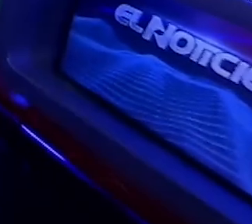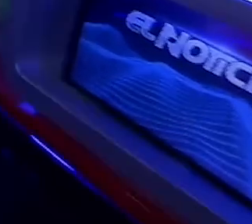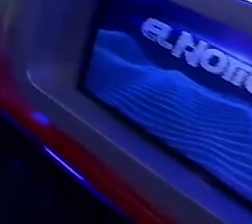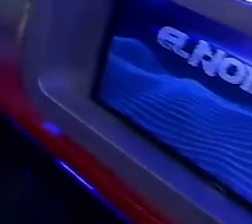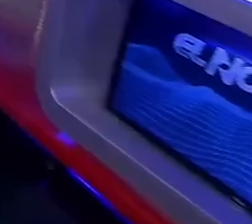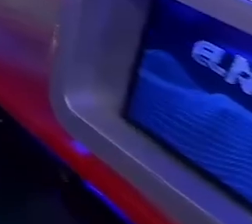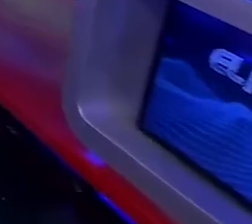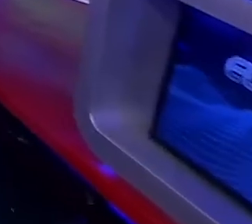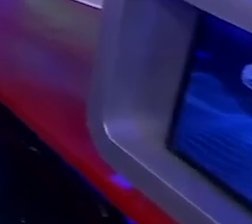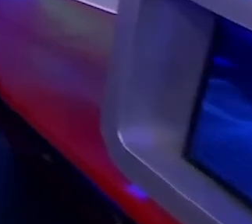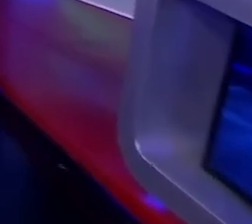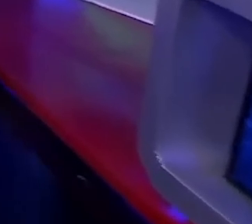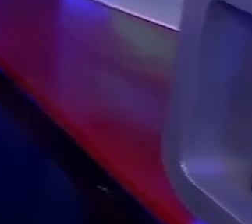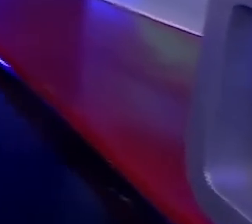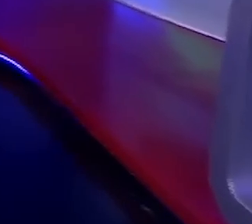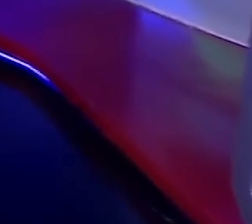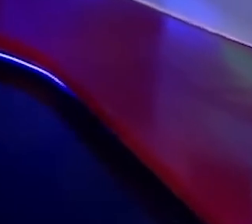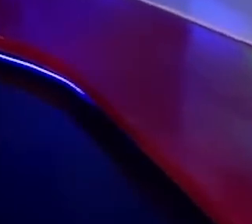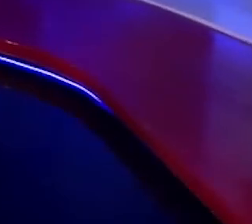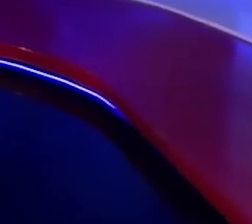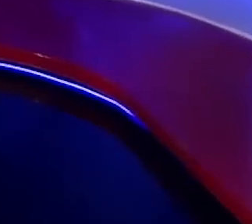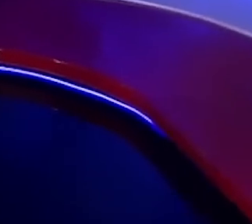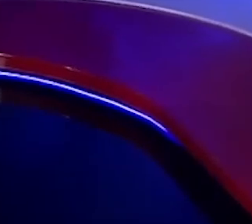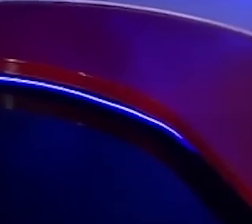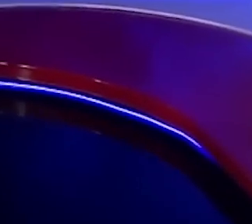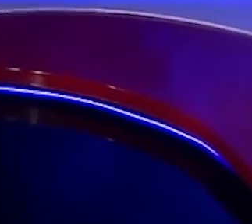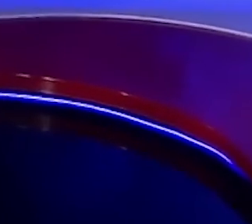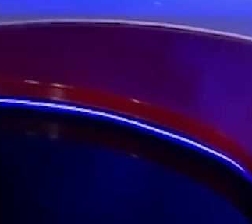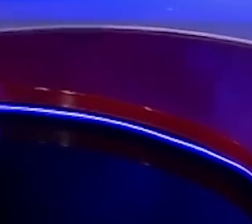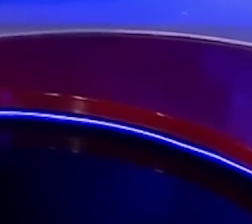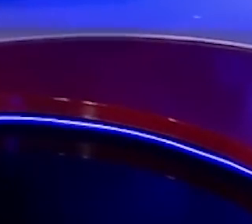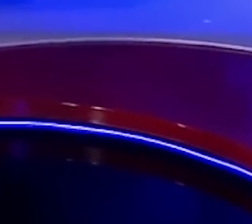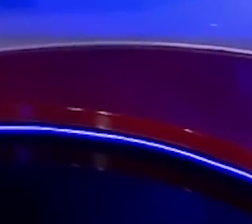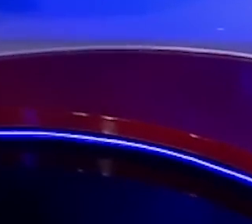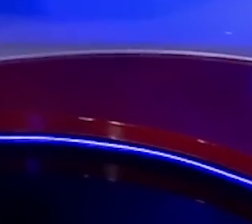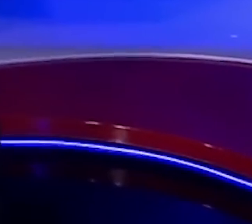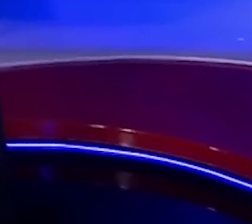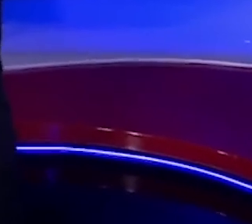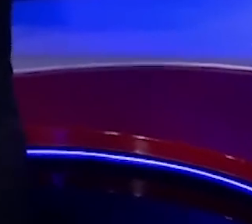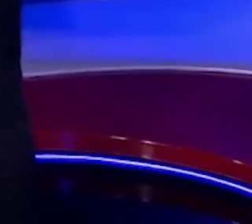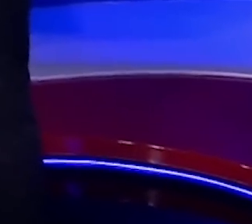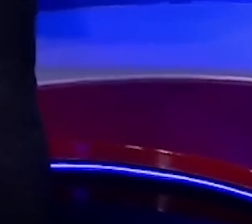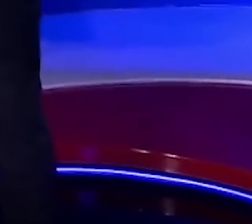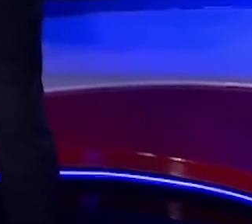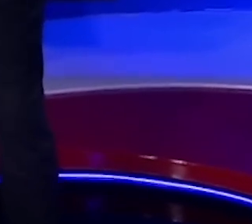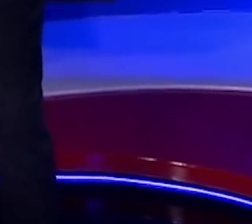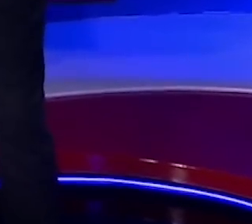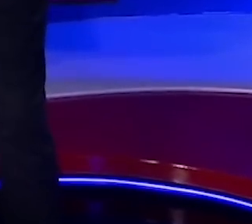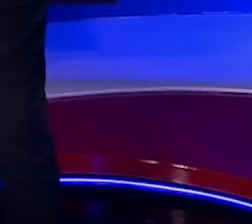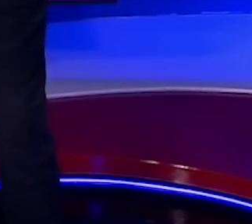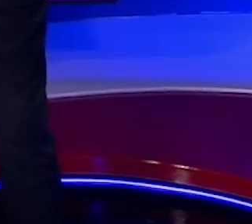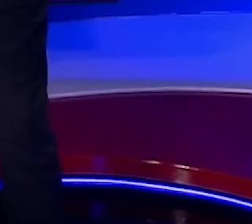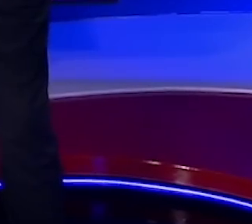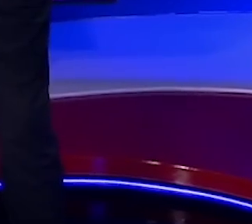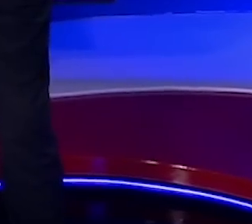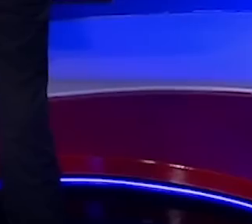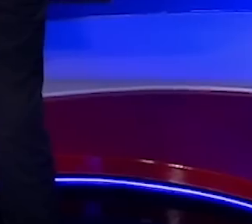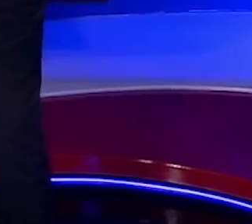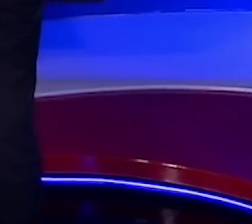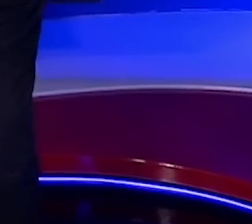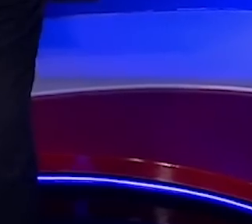Señoras y señores, y se hace la luz informativa con el sol de las noticias. Andrés Adolfo Schumblut